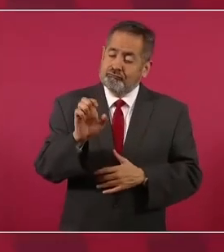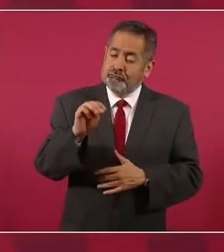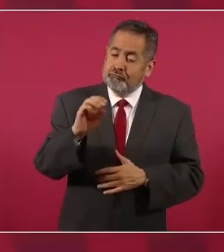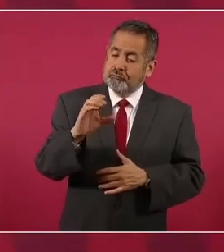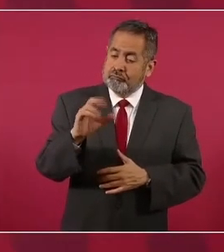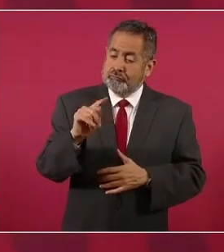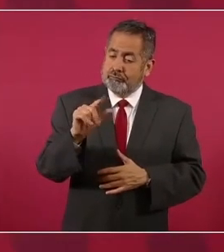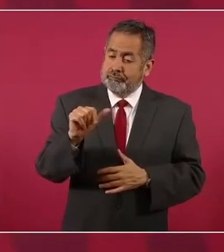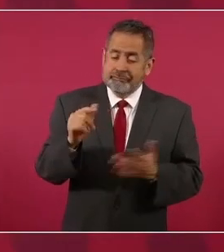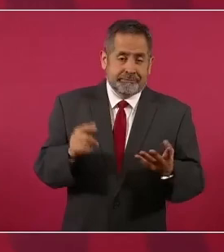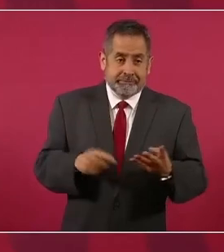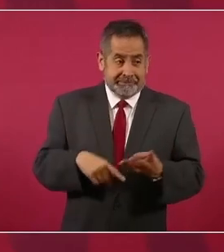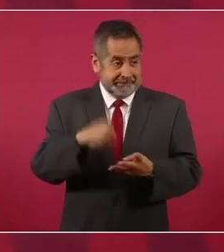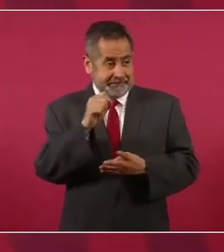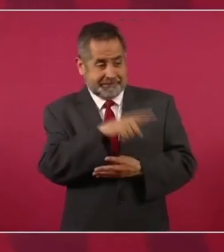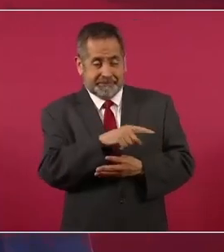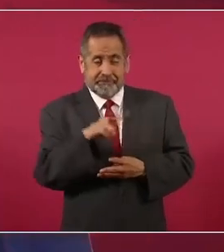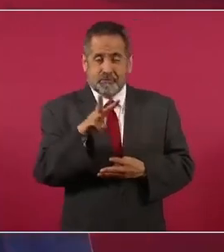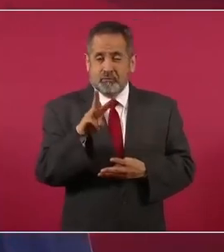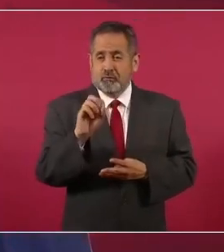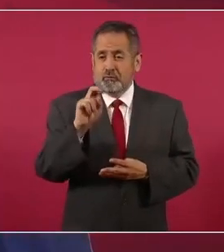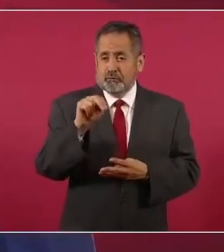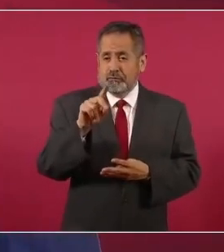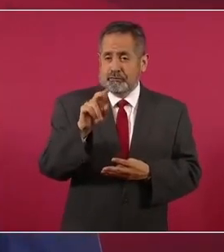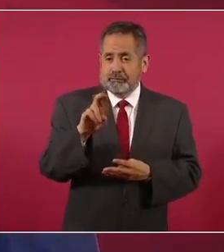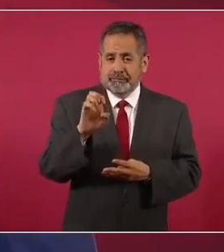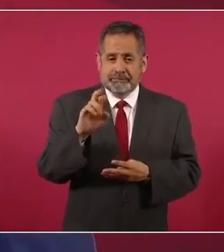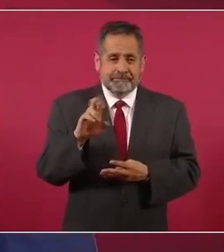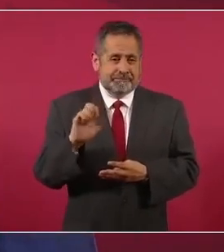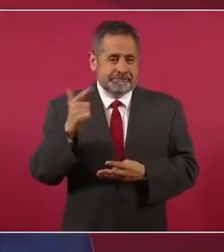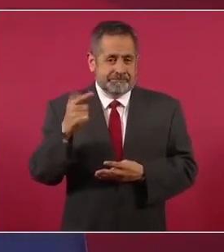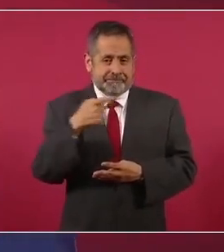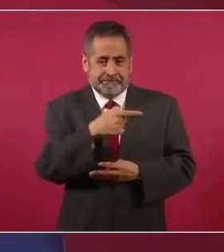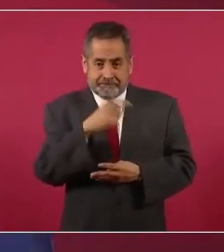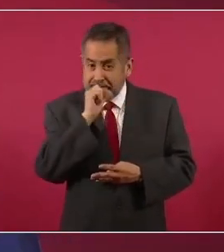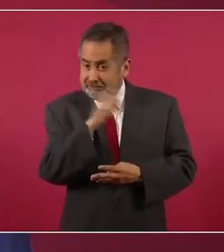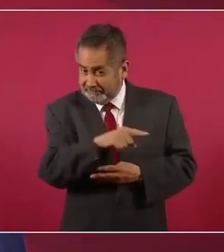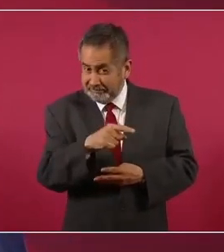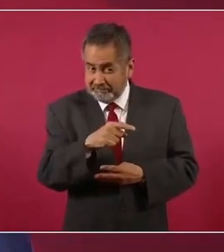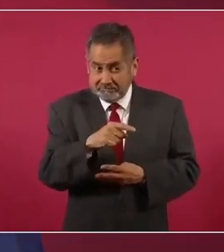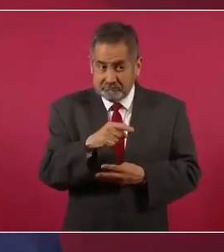El mismo Goldenberg, que